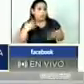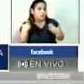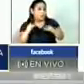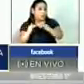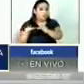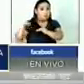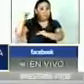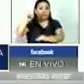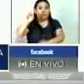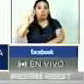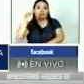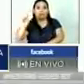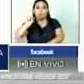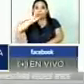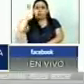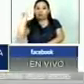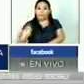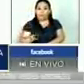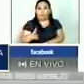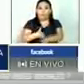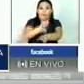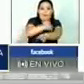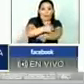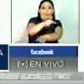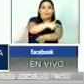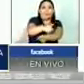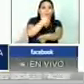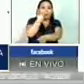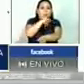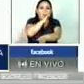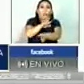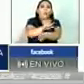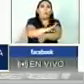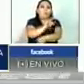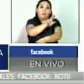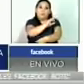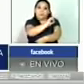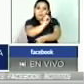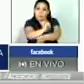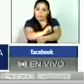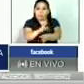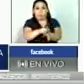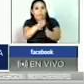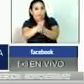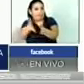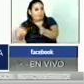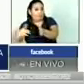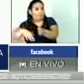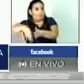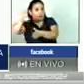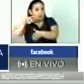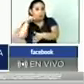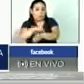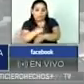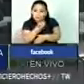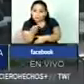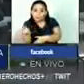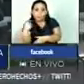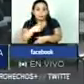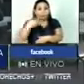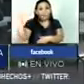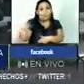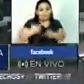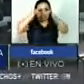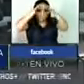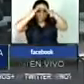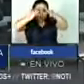superado el 20% antes de la pandemia este era de un 3,5 y esta no es la única cifra por la que debe preocuparse la